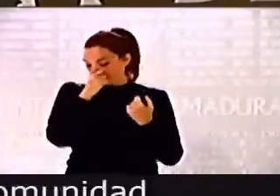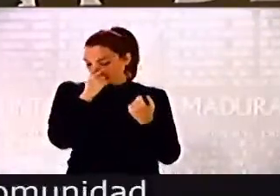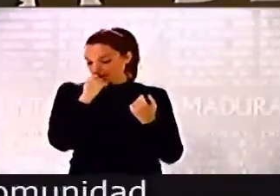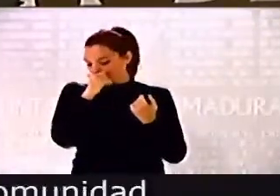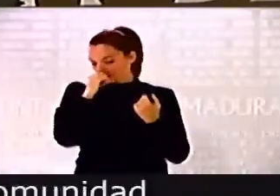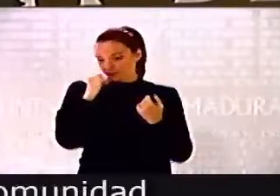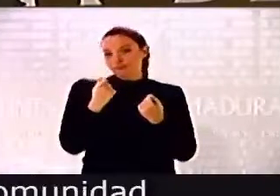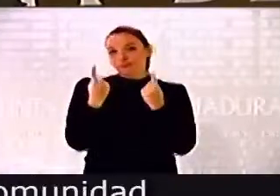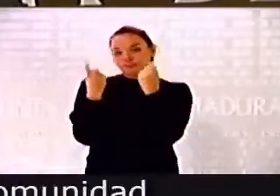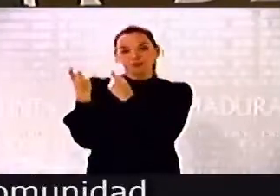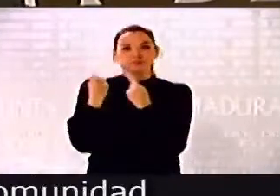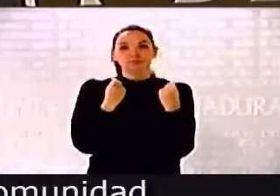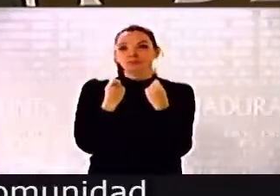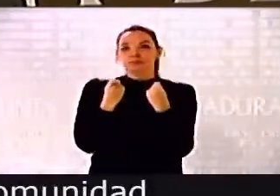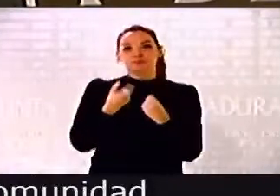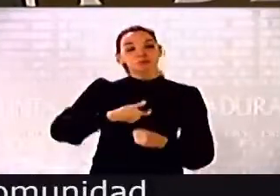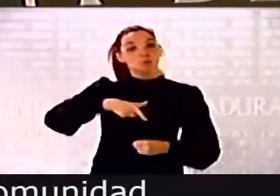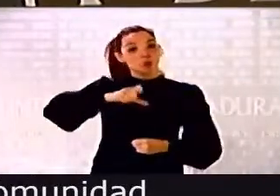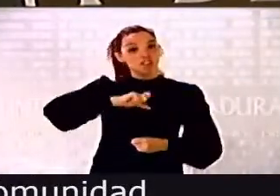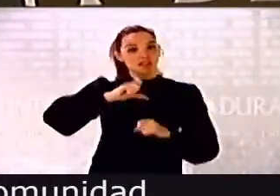a los cuerpos y fuerzas de seguridad